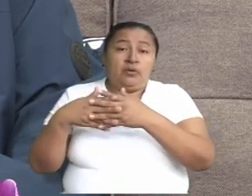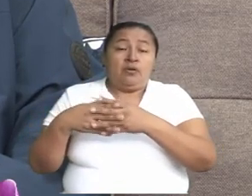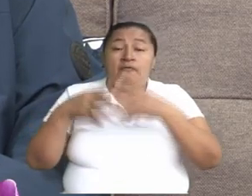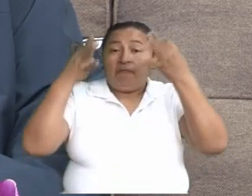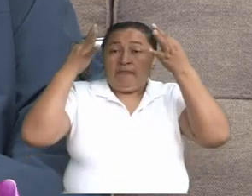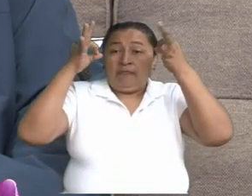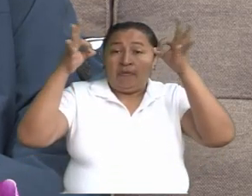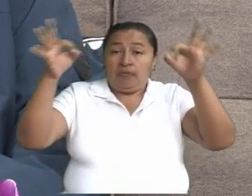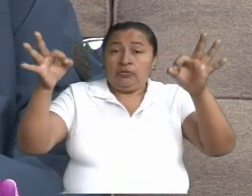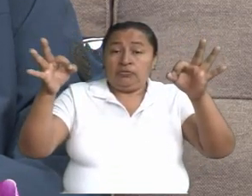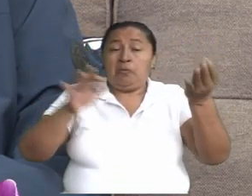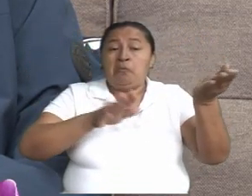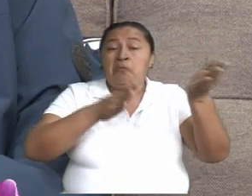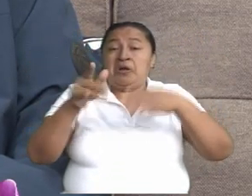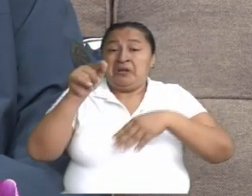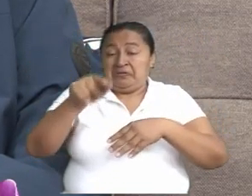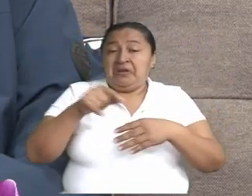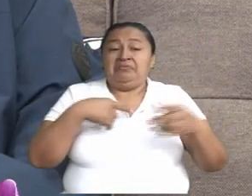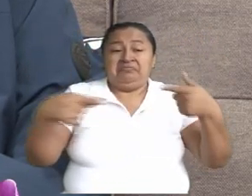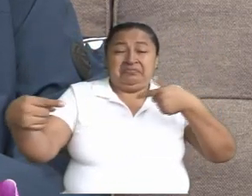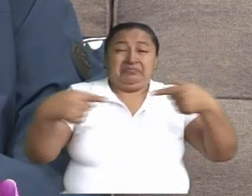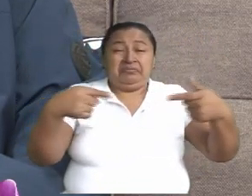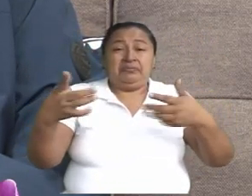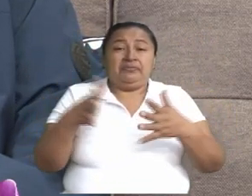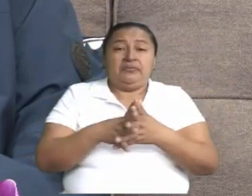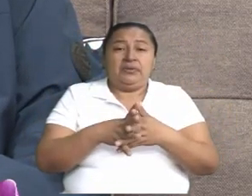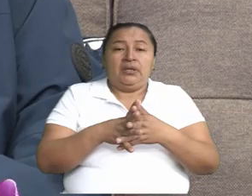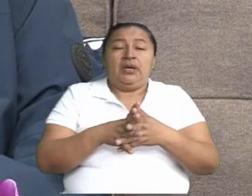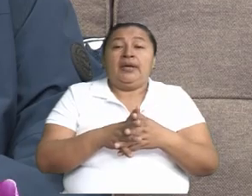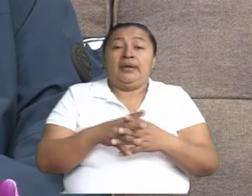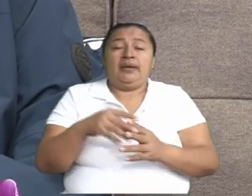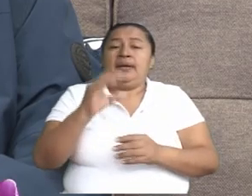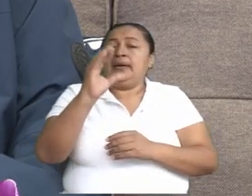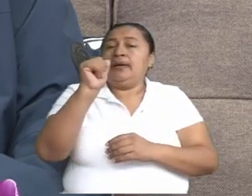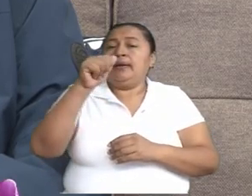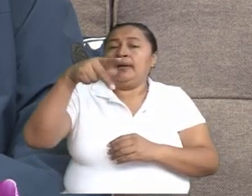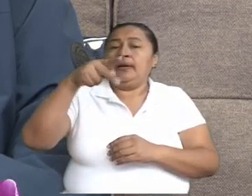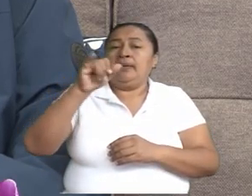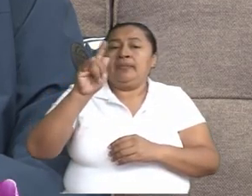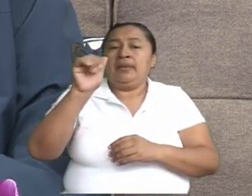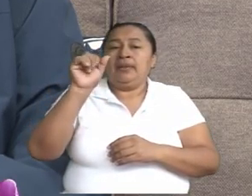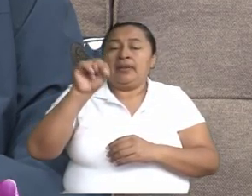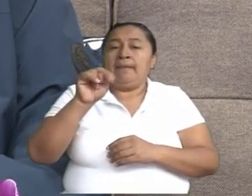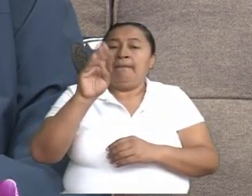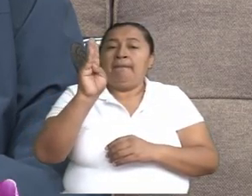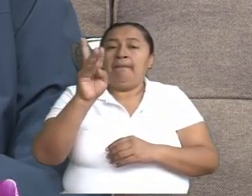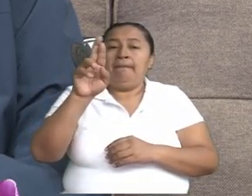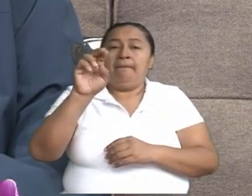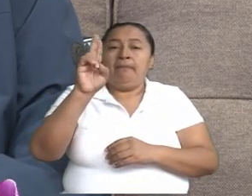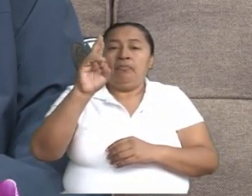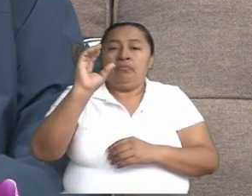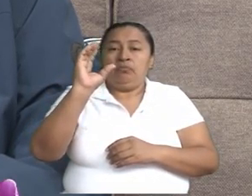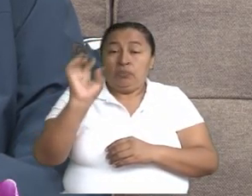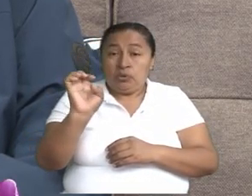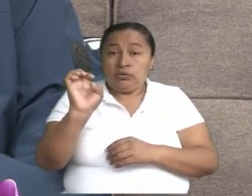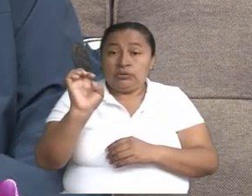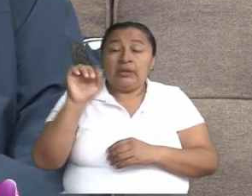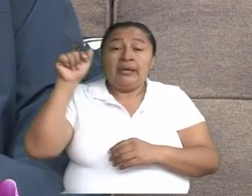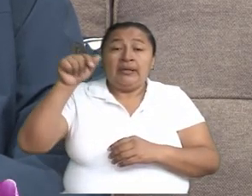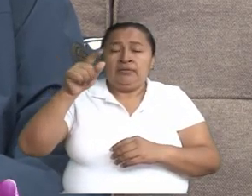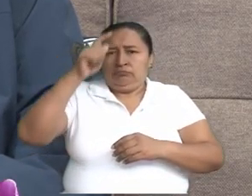famosos que murieron aquí, el capitán Bruce, piloto de la aviación